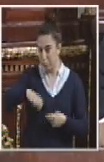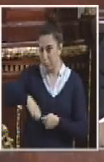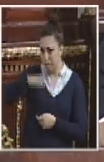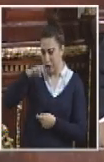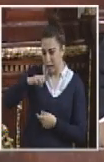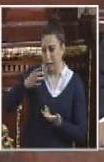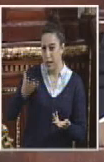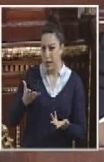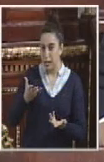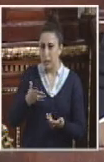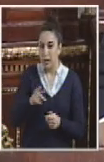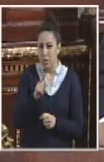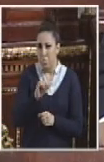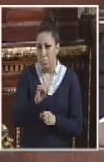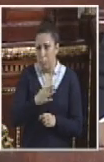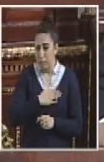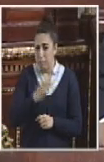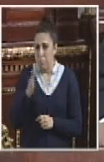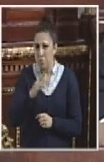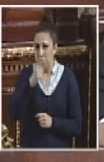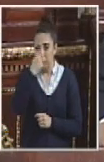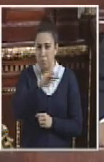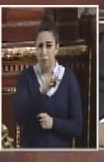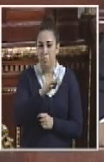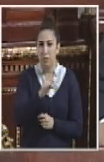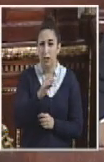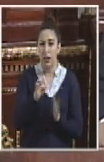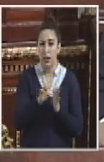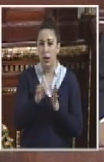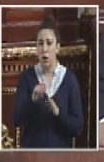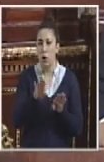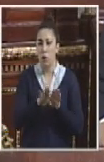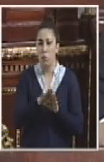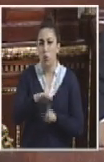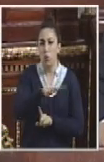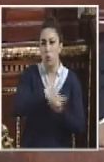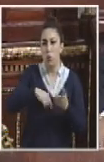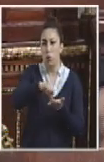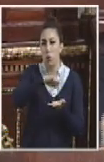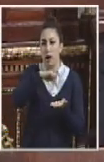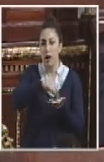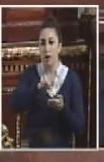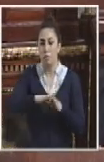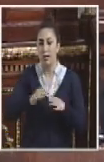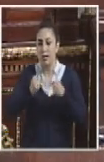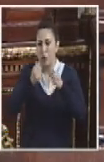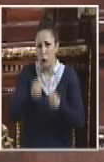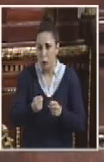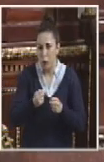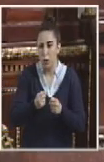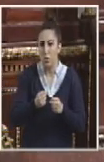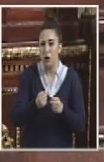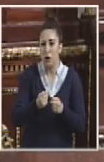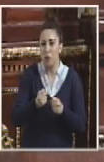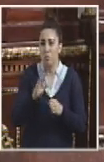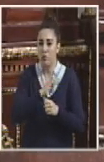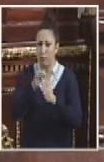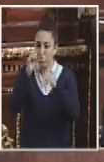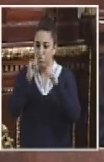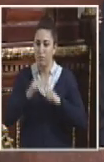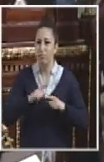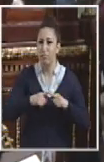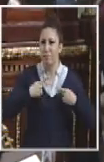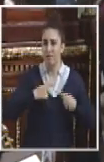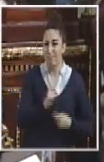ofrecer un servicio y cuidado de calidad que ofrezcan principalmente un ambiente acogedor y seguro en el que sean atendidos por